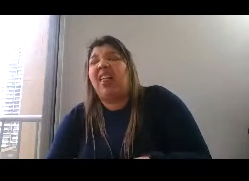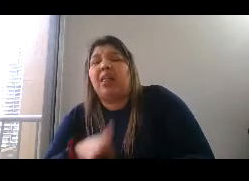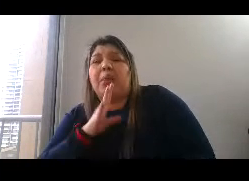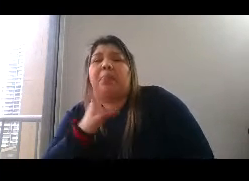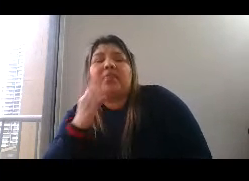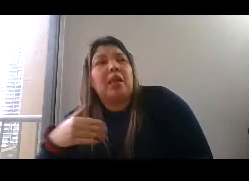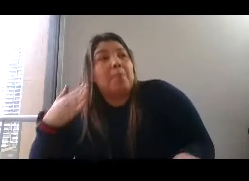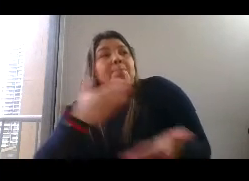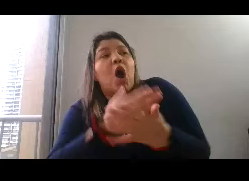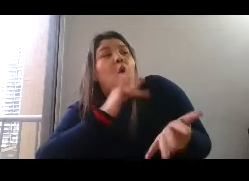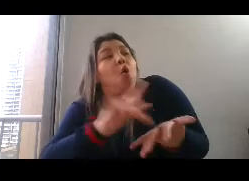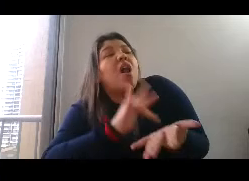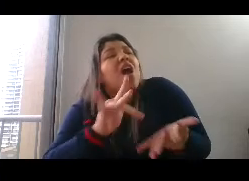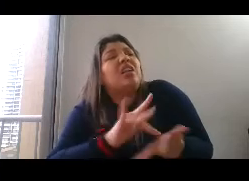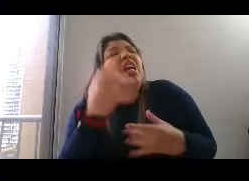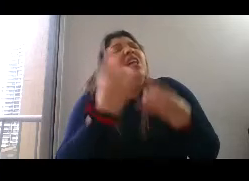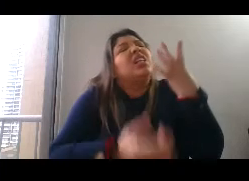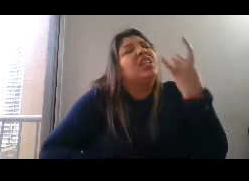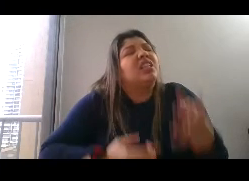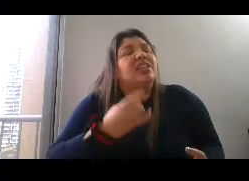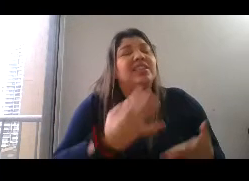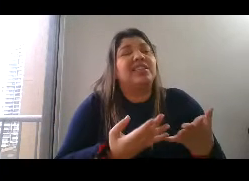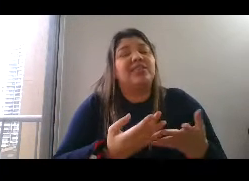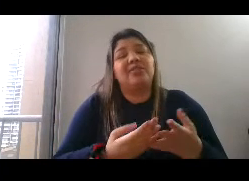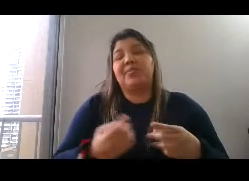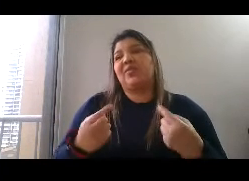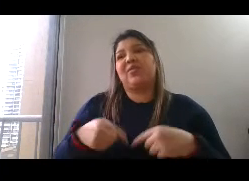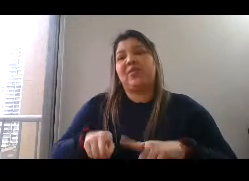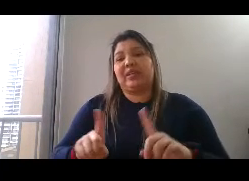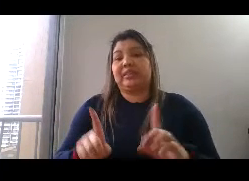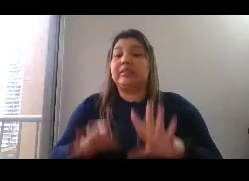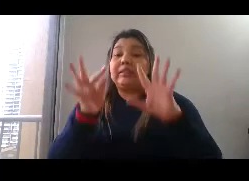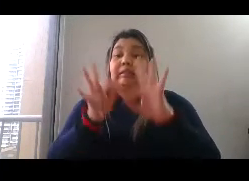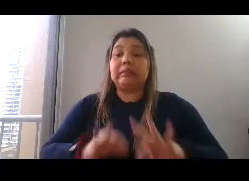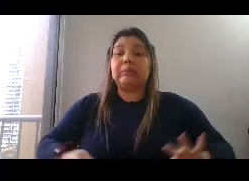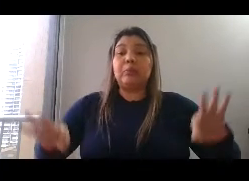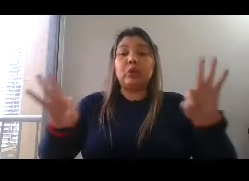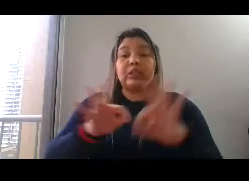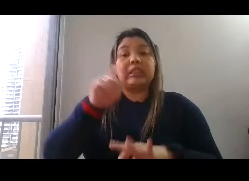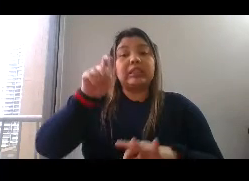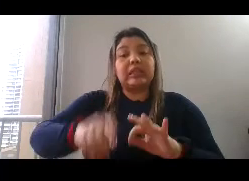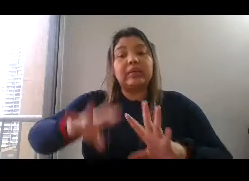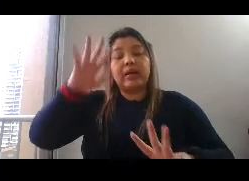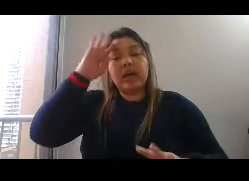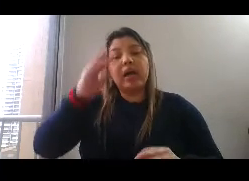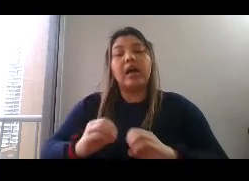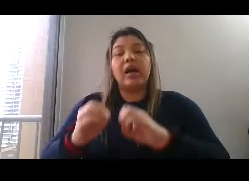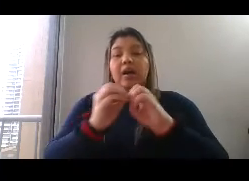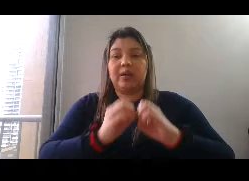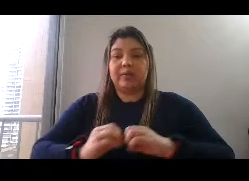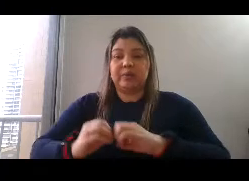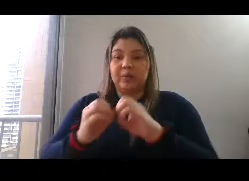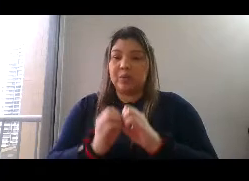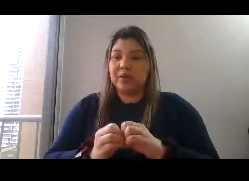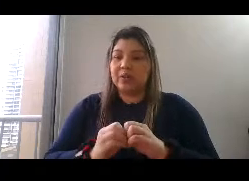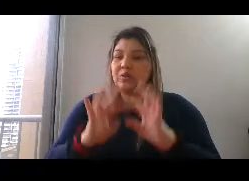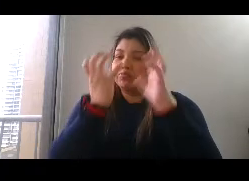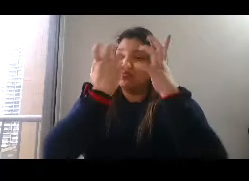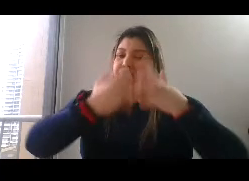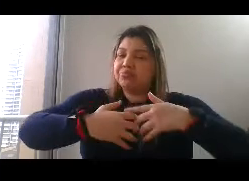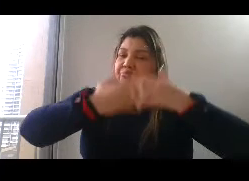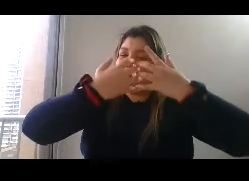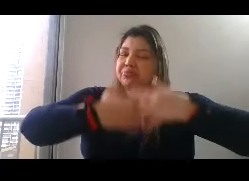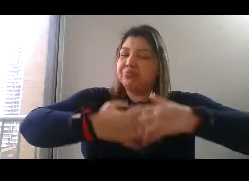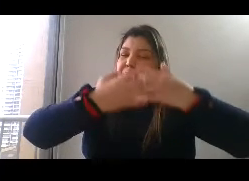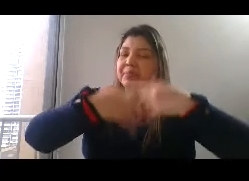urgencias. Eso es importante tenerlo en cuenta, esos convenios, esos acuerdos que tienen que tener las empresas administradoras de planes de